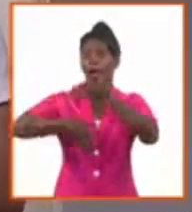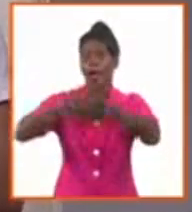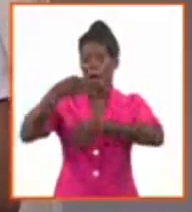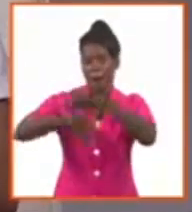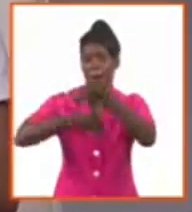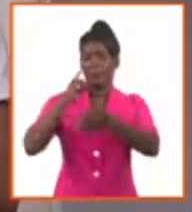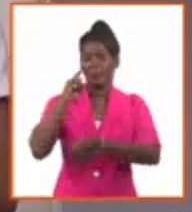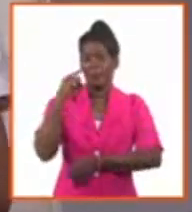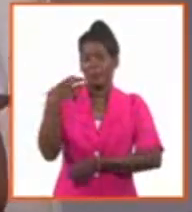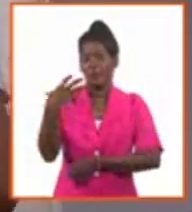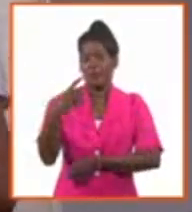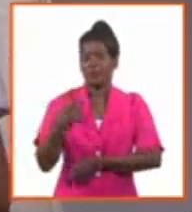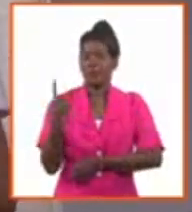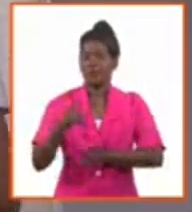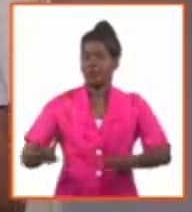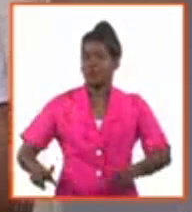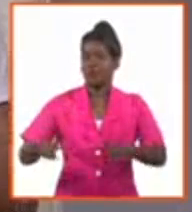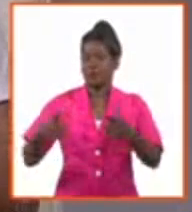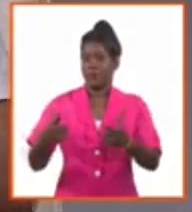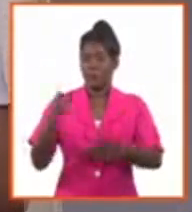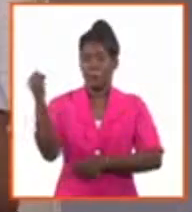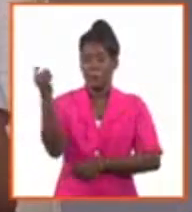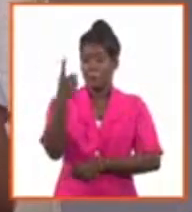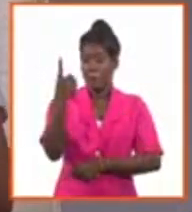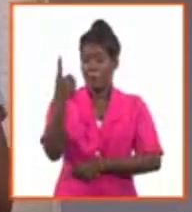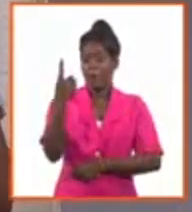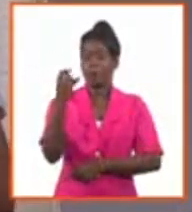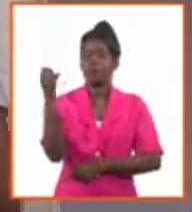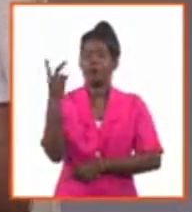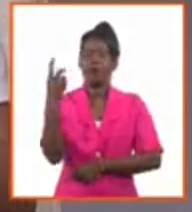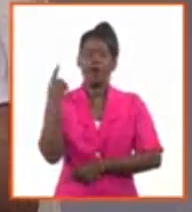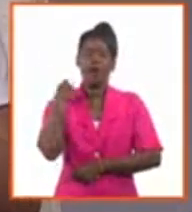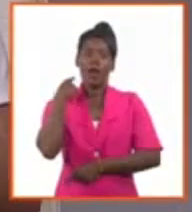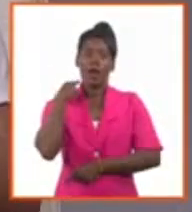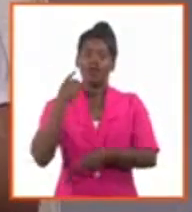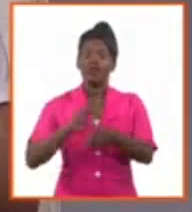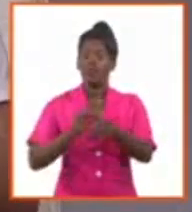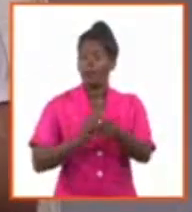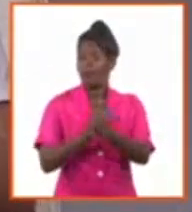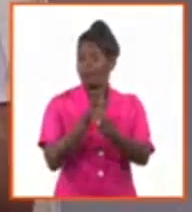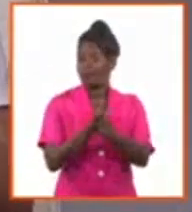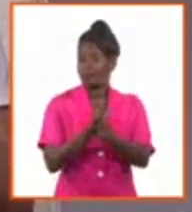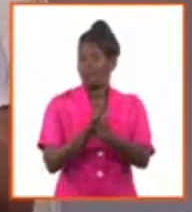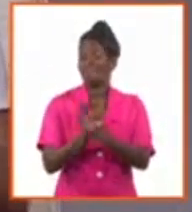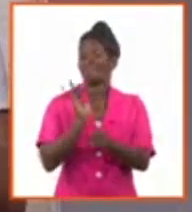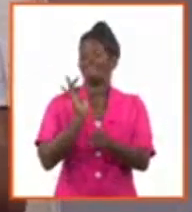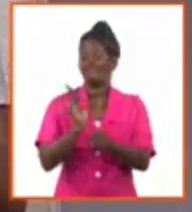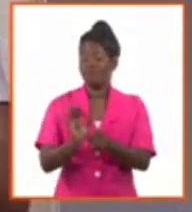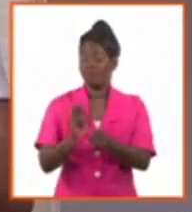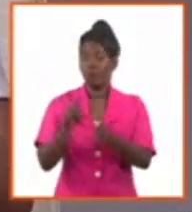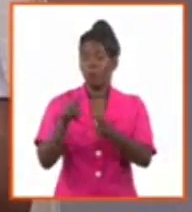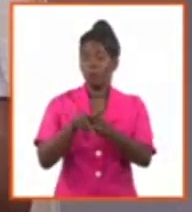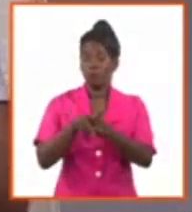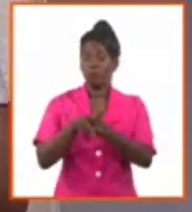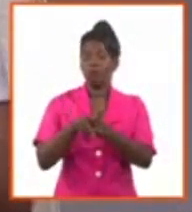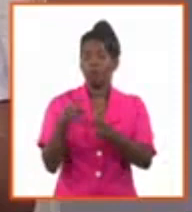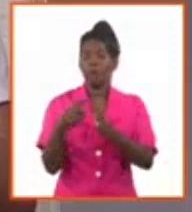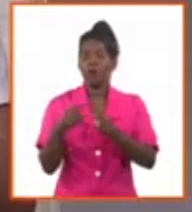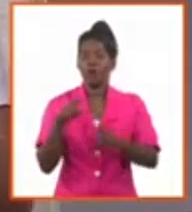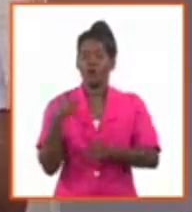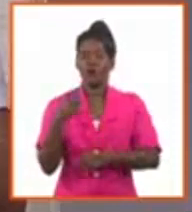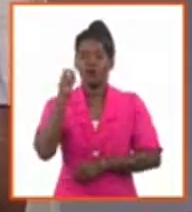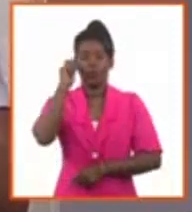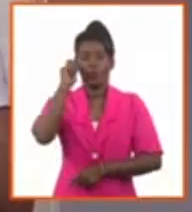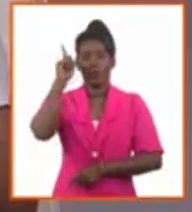caracterizado el arribo a este 10º Congreso. En primer lugar, 2 años de pandemia, que hacen que una parte importante de